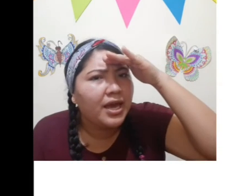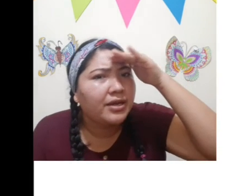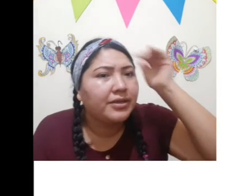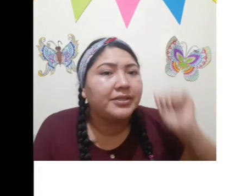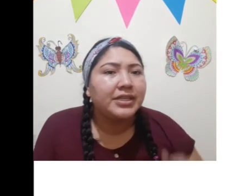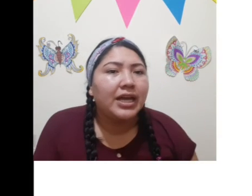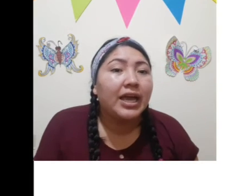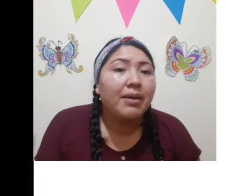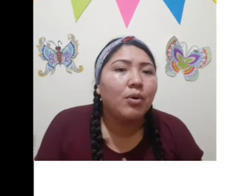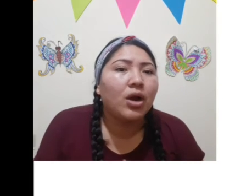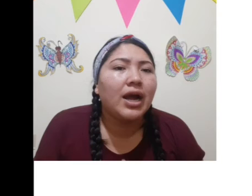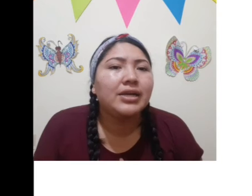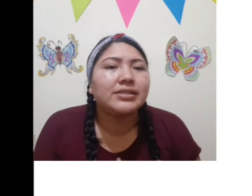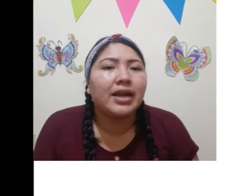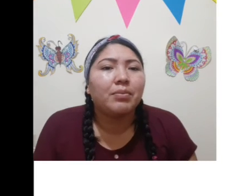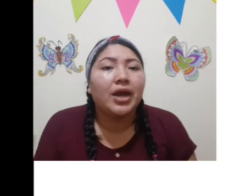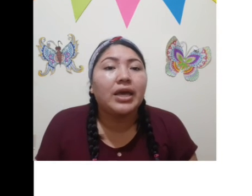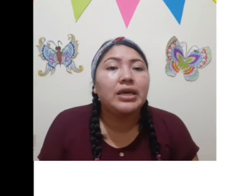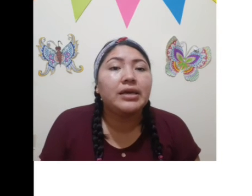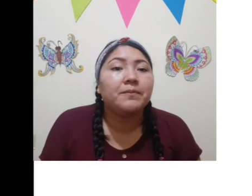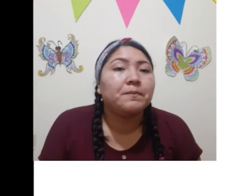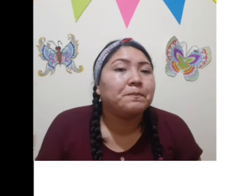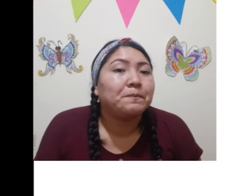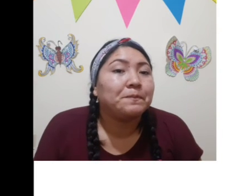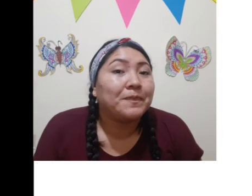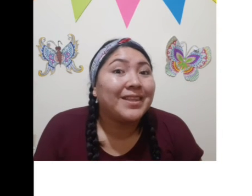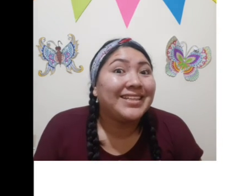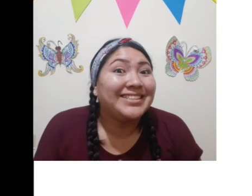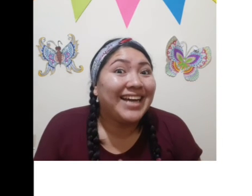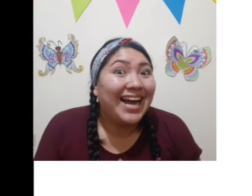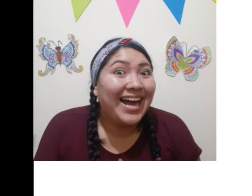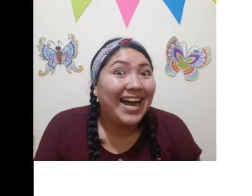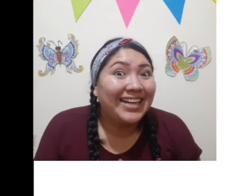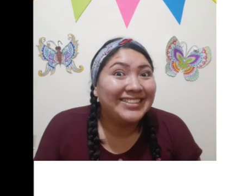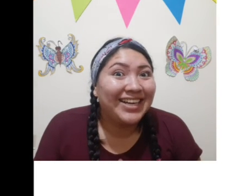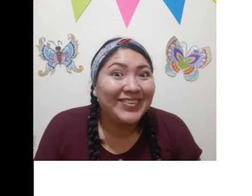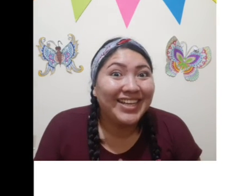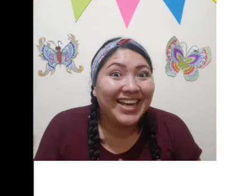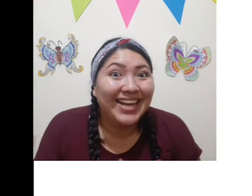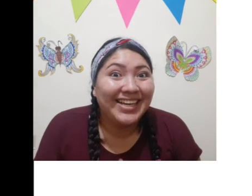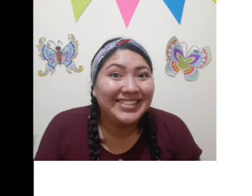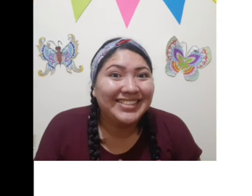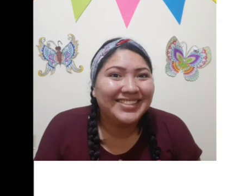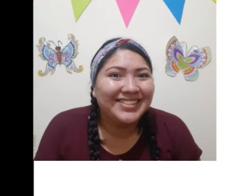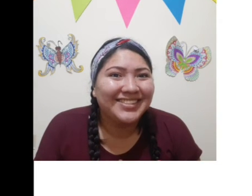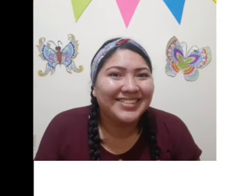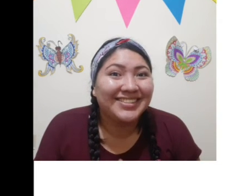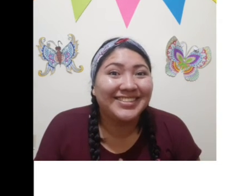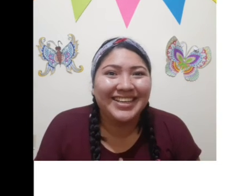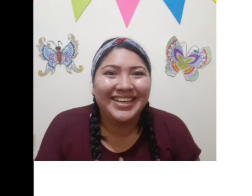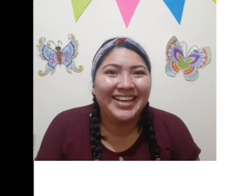bien qué vocal estará por ahí ya ya lo tienes